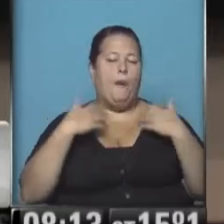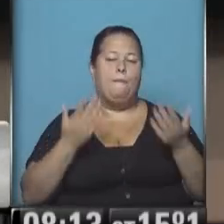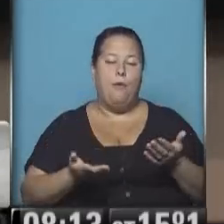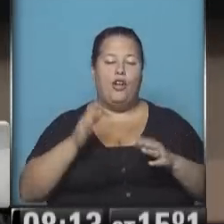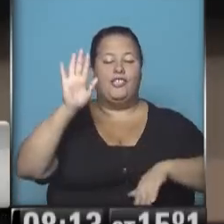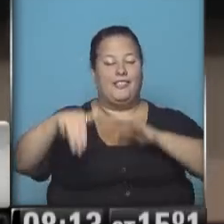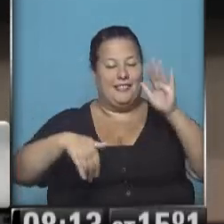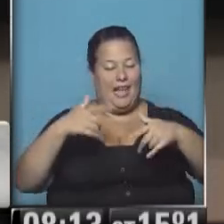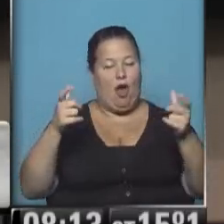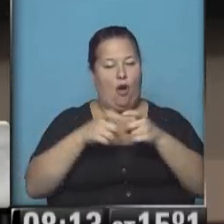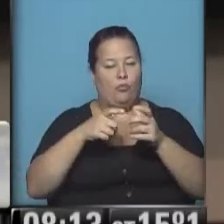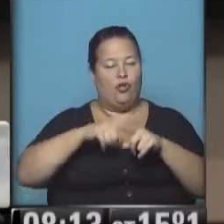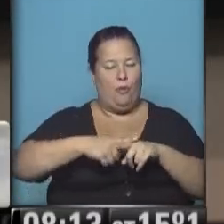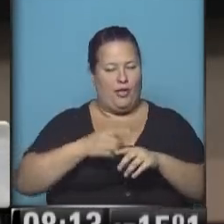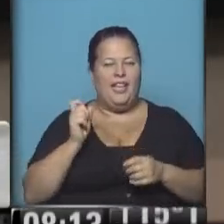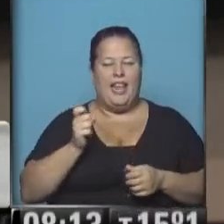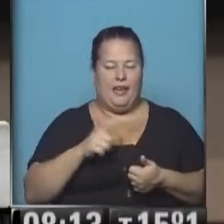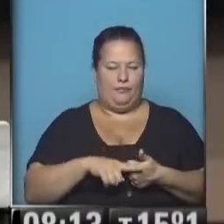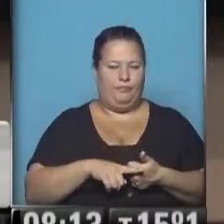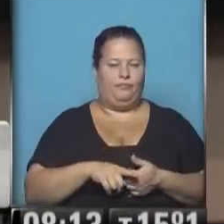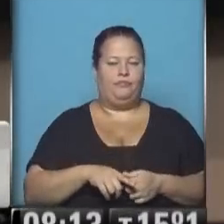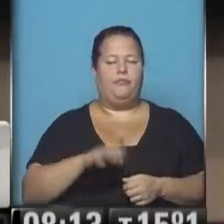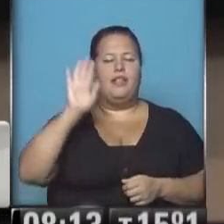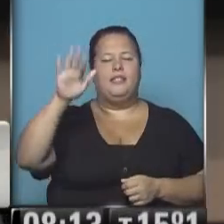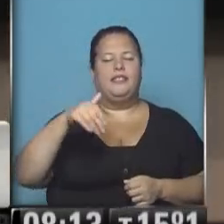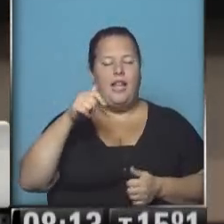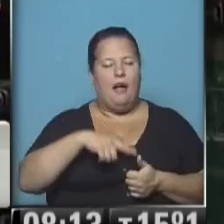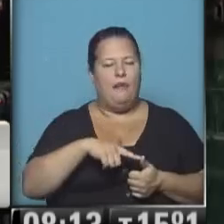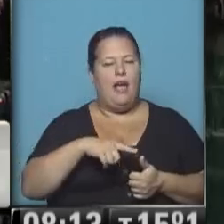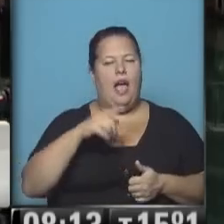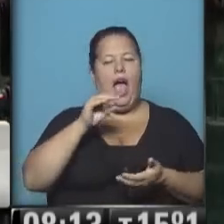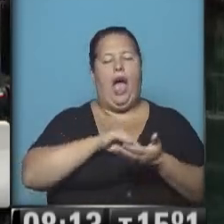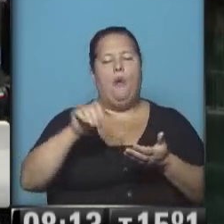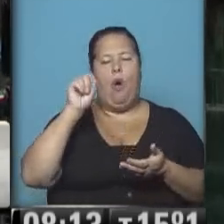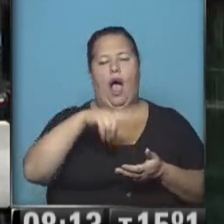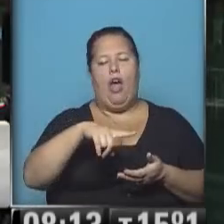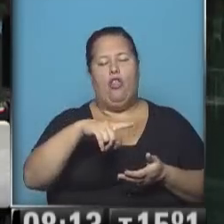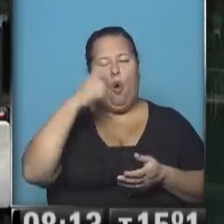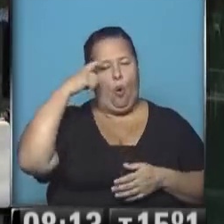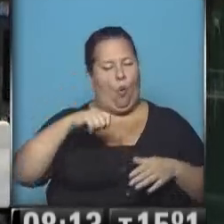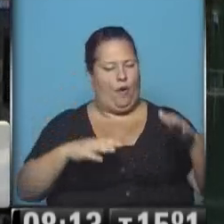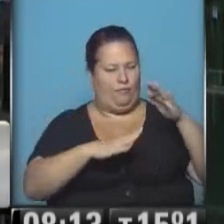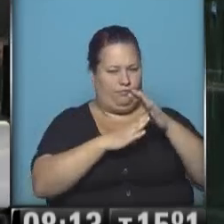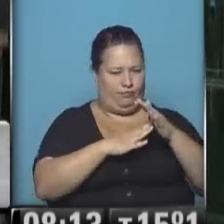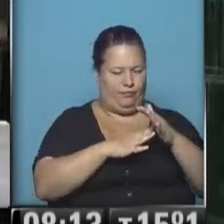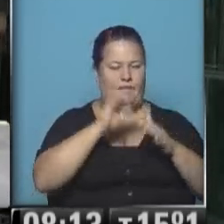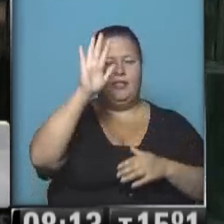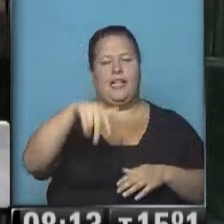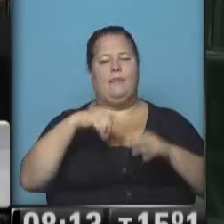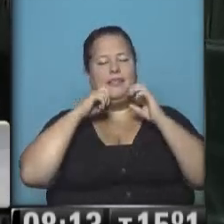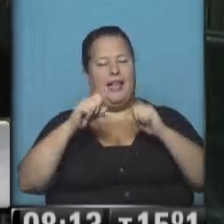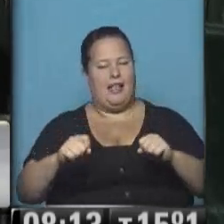citaciones que hace la comisión de juicio político a ver cita a letrados de la Corte Suprema de Justicia cita a